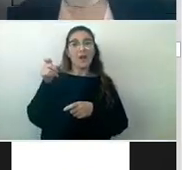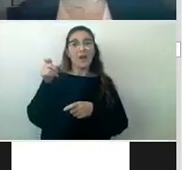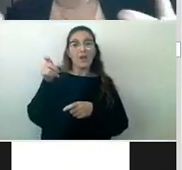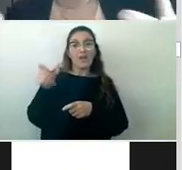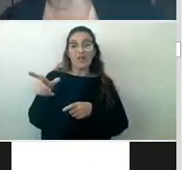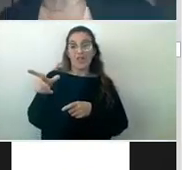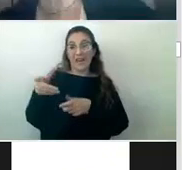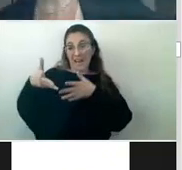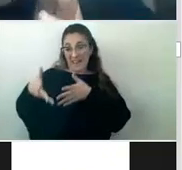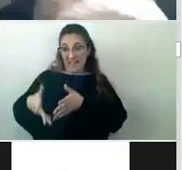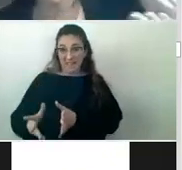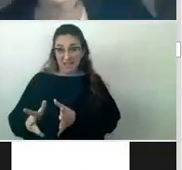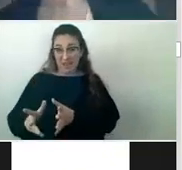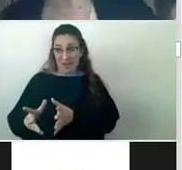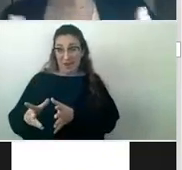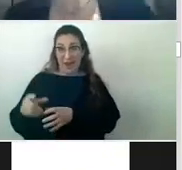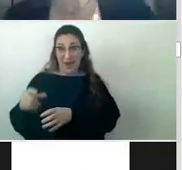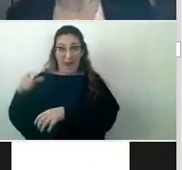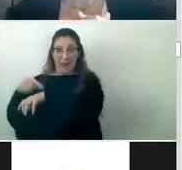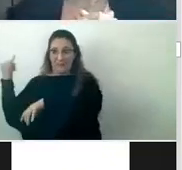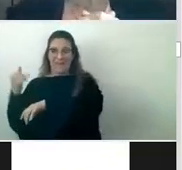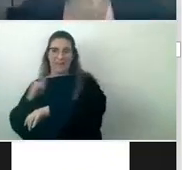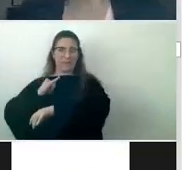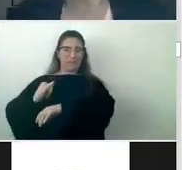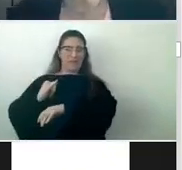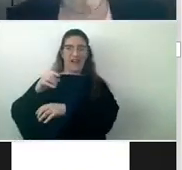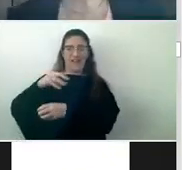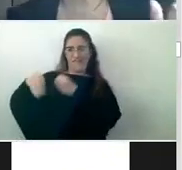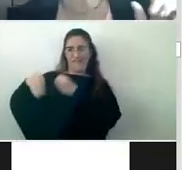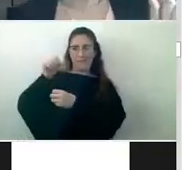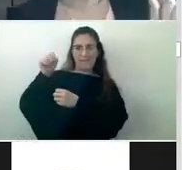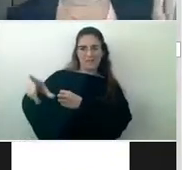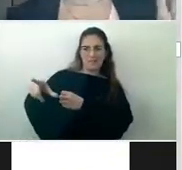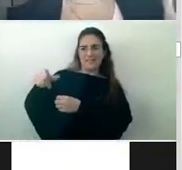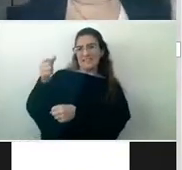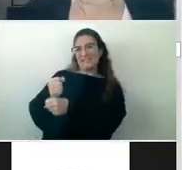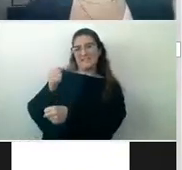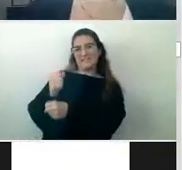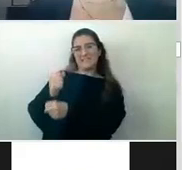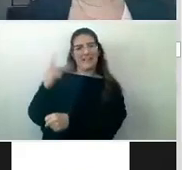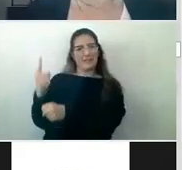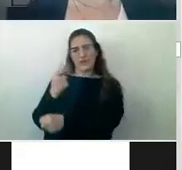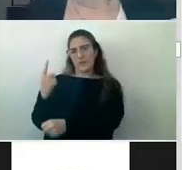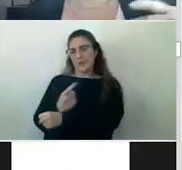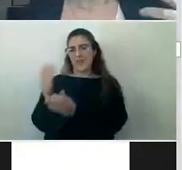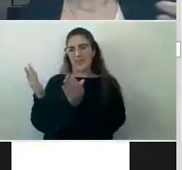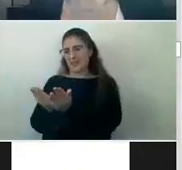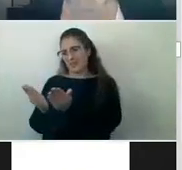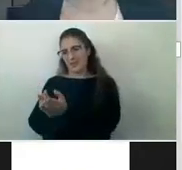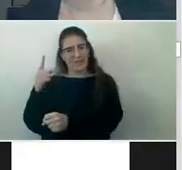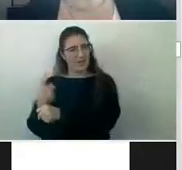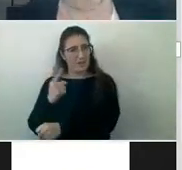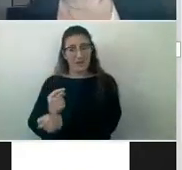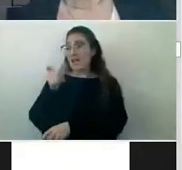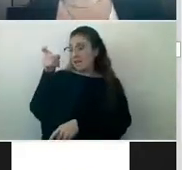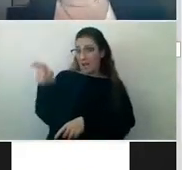trabajar no va a poder estudiar no va a poder nada sin embargo hablamos de la década del 70 Ed Roberts pudo hacer todo incluso